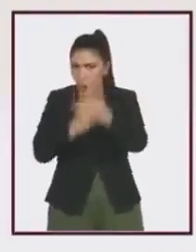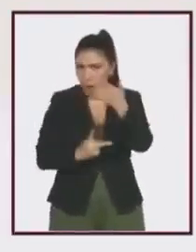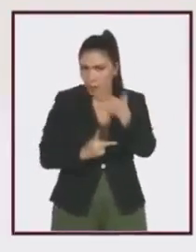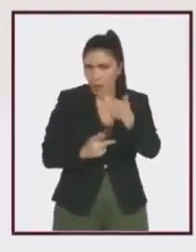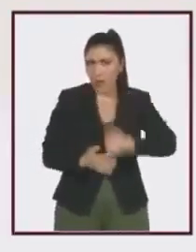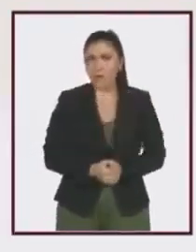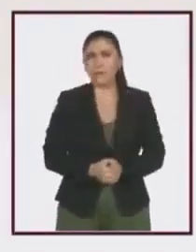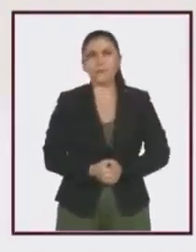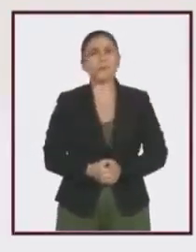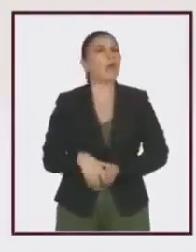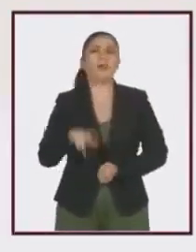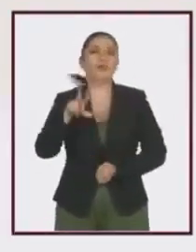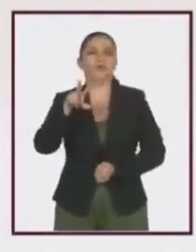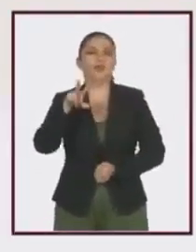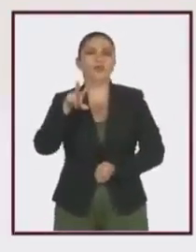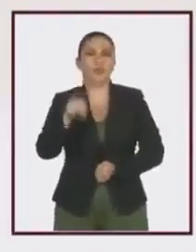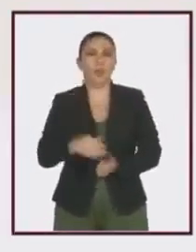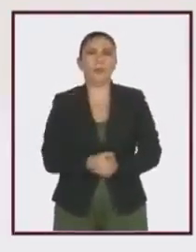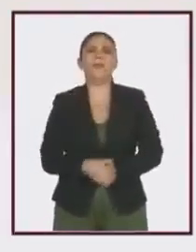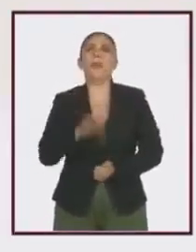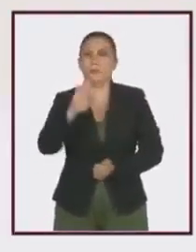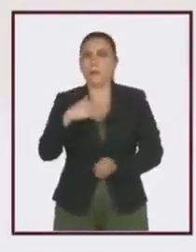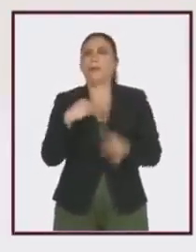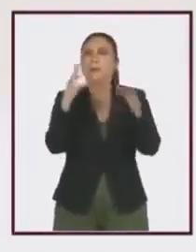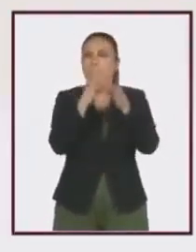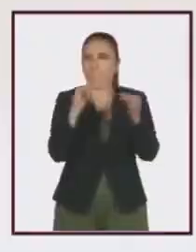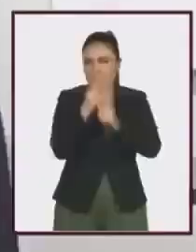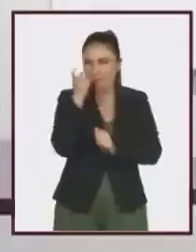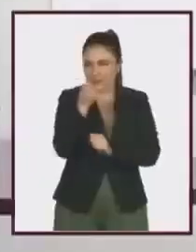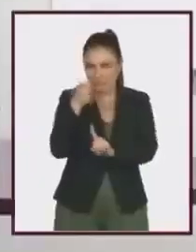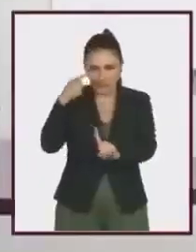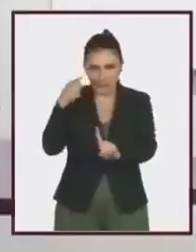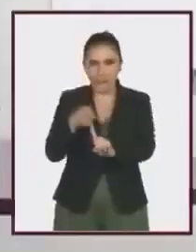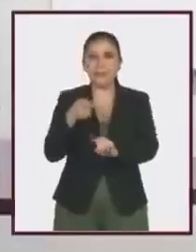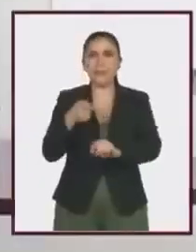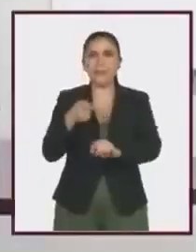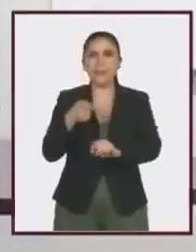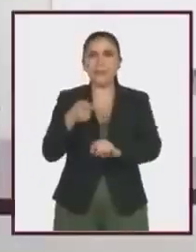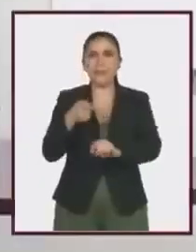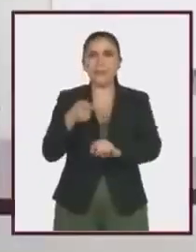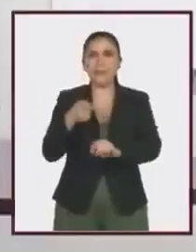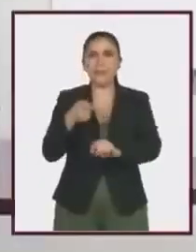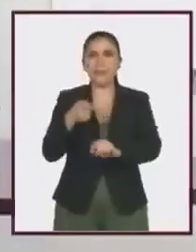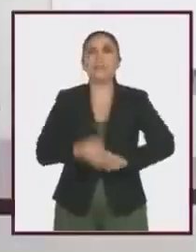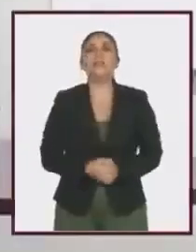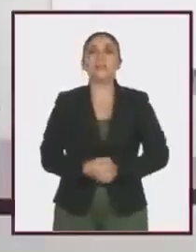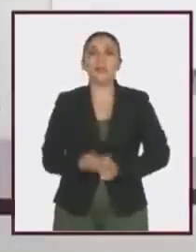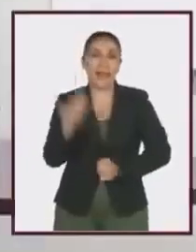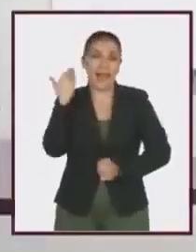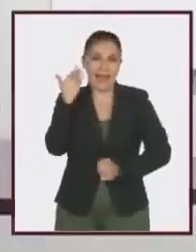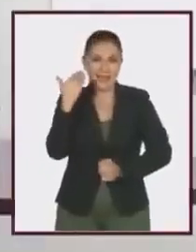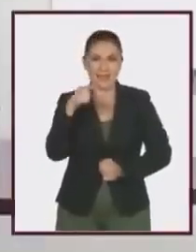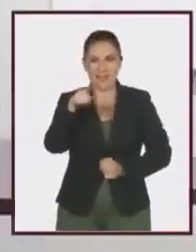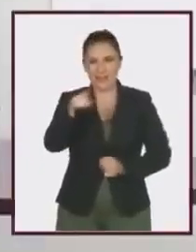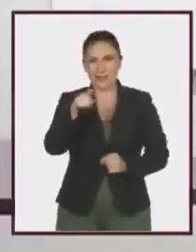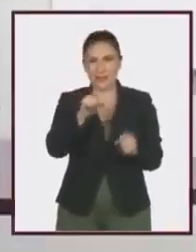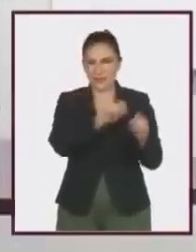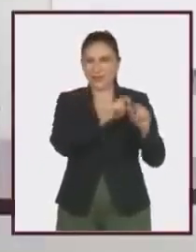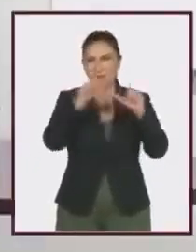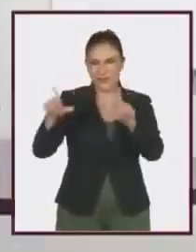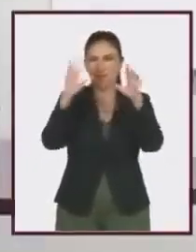No, déjenme precisar esto. En la presentación que vieron